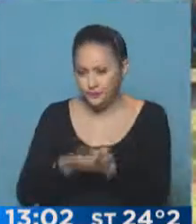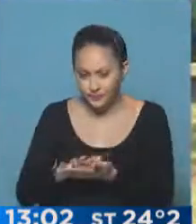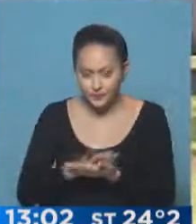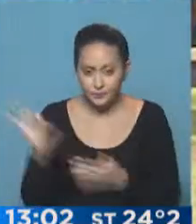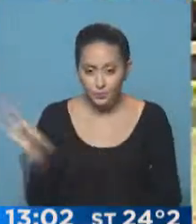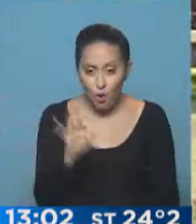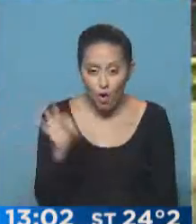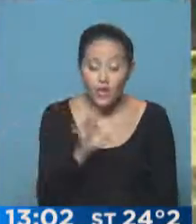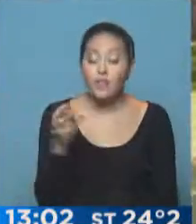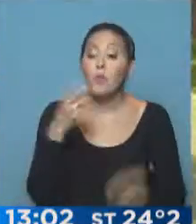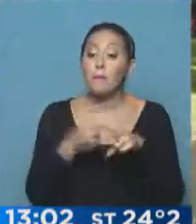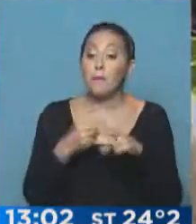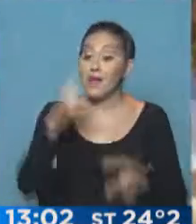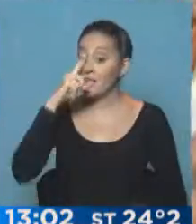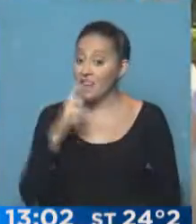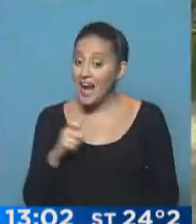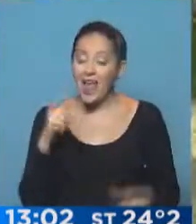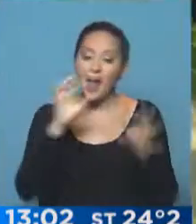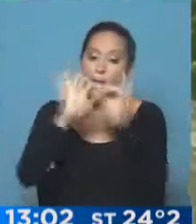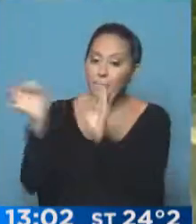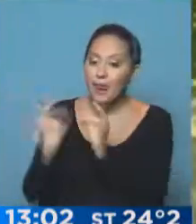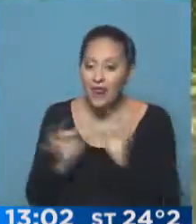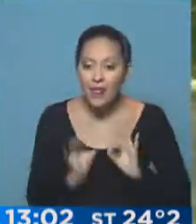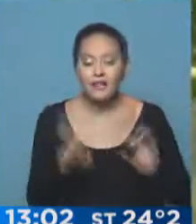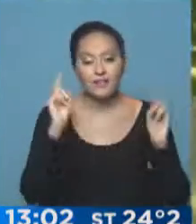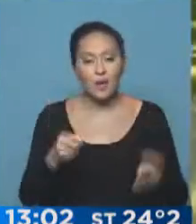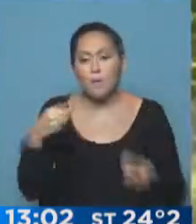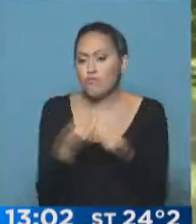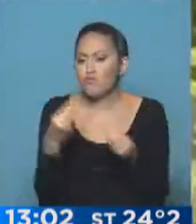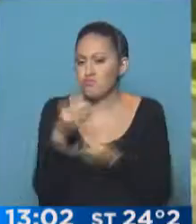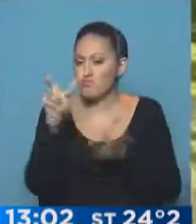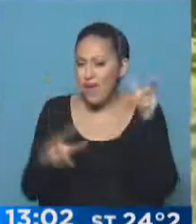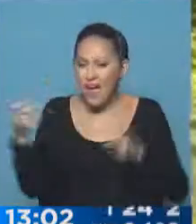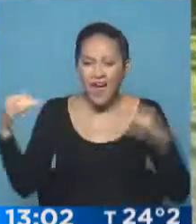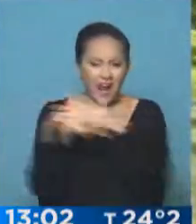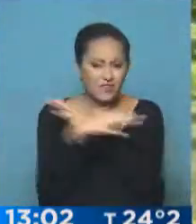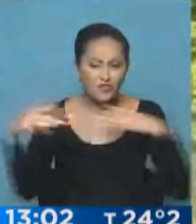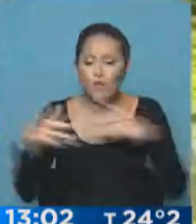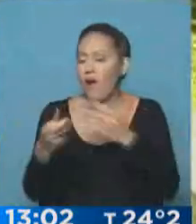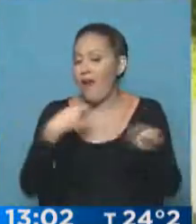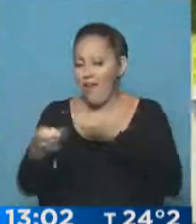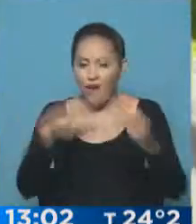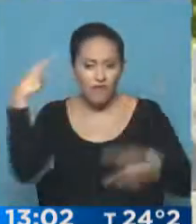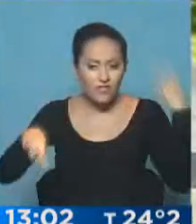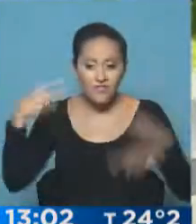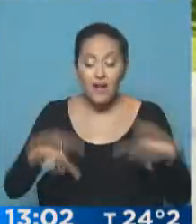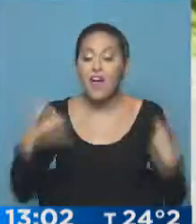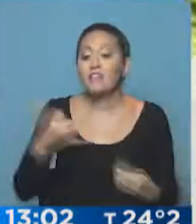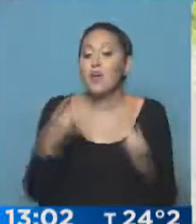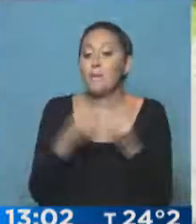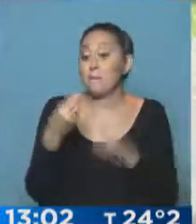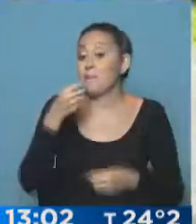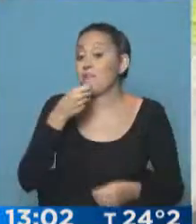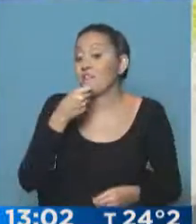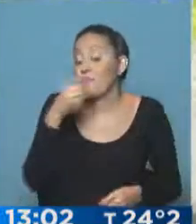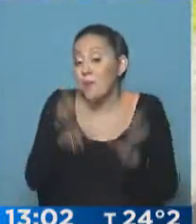belgrano y las distintas plazas de aquí alrededor una zona pero muy muy comercial muy transitada el gran cantidad de artesanos aquí al aire libre